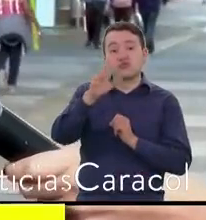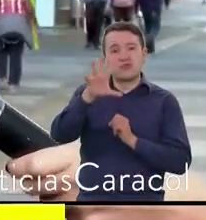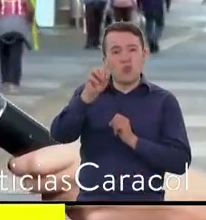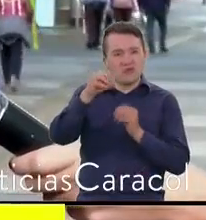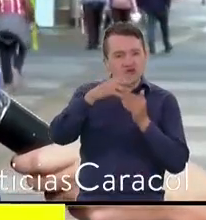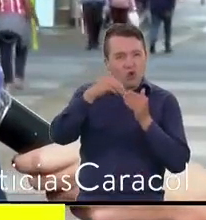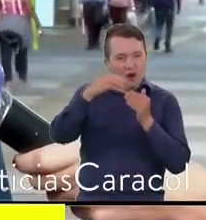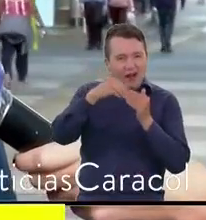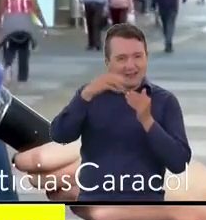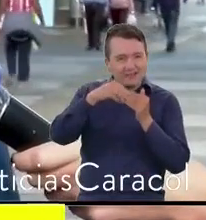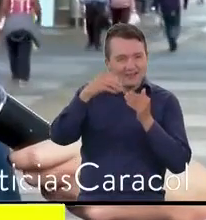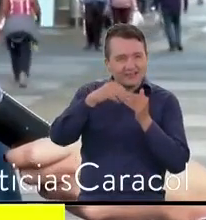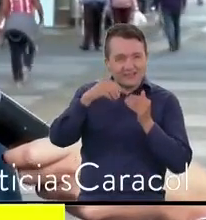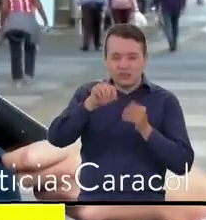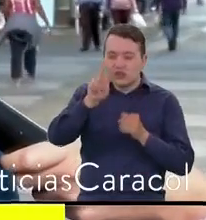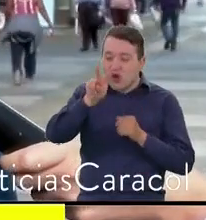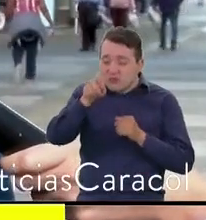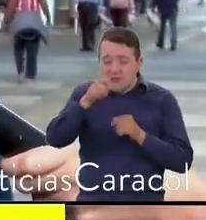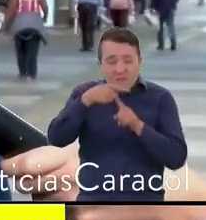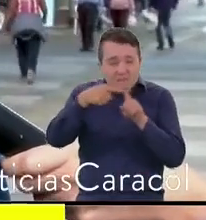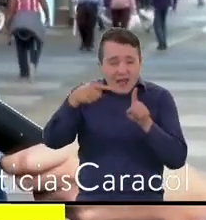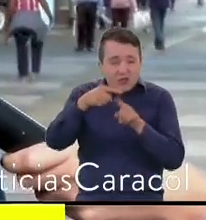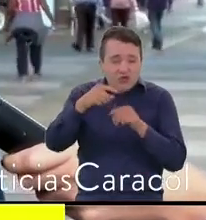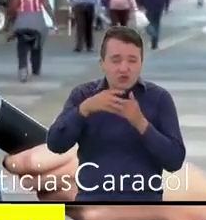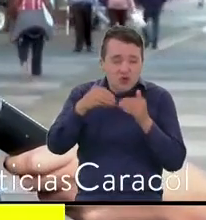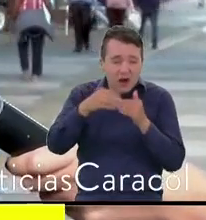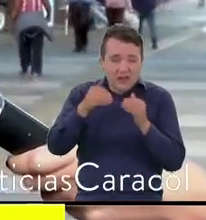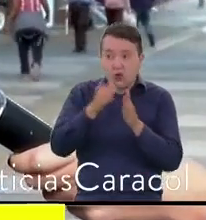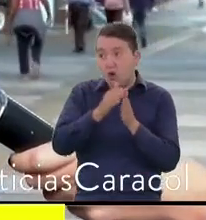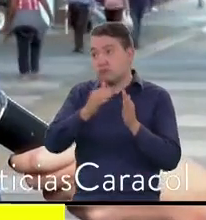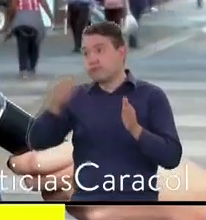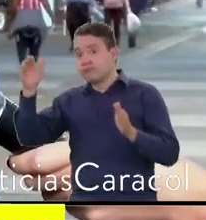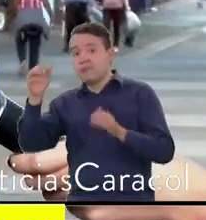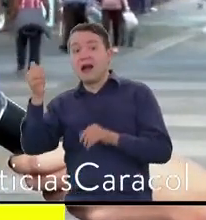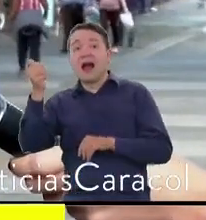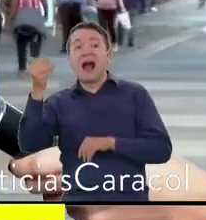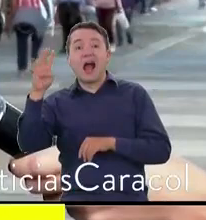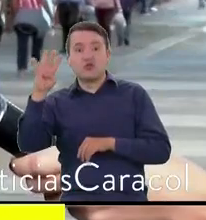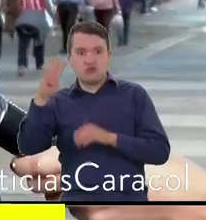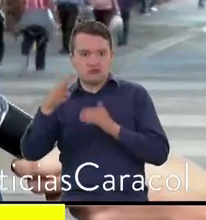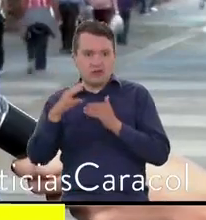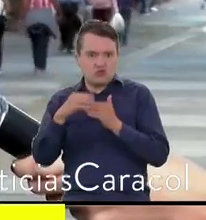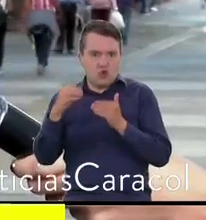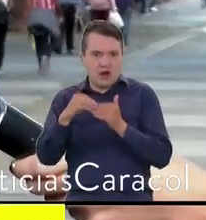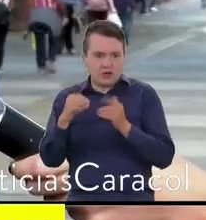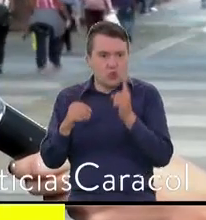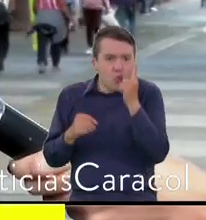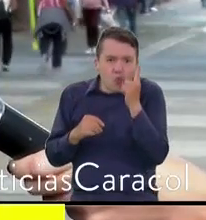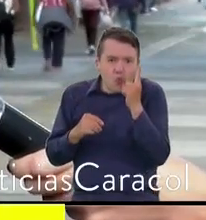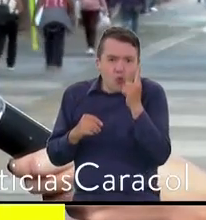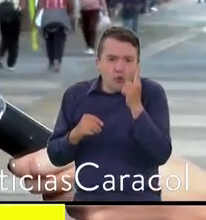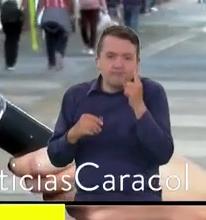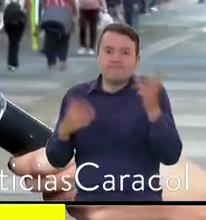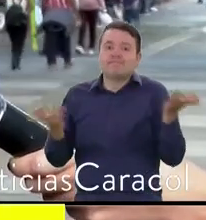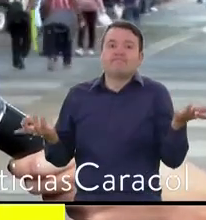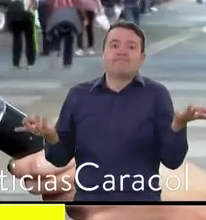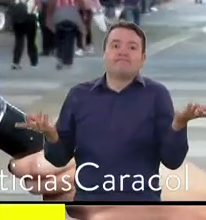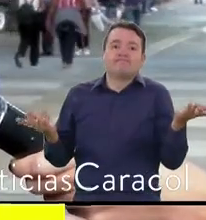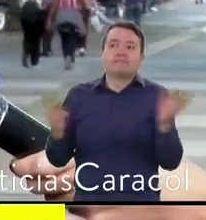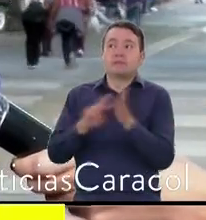la unidad, a vacunas que pueden estar costando $14 la unidad. De tal manera que el número de vacunas a